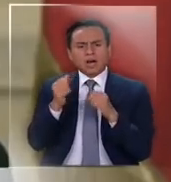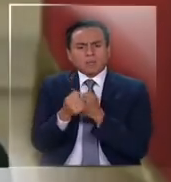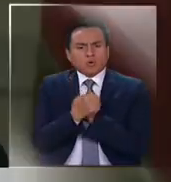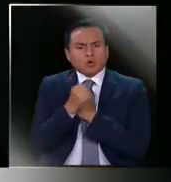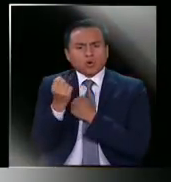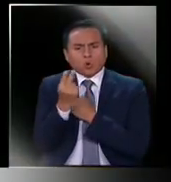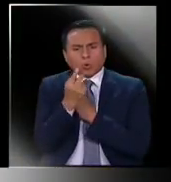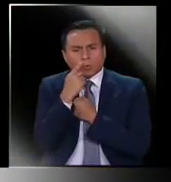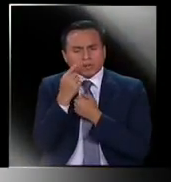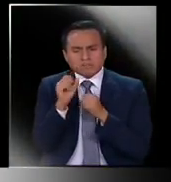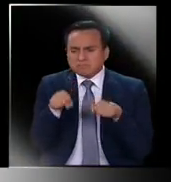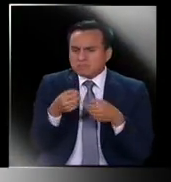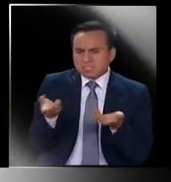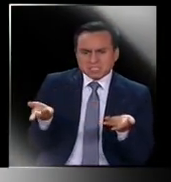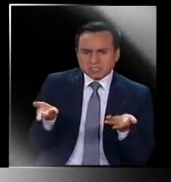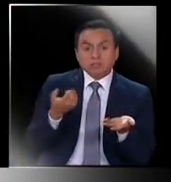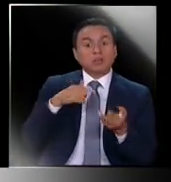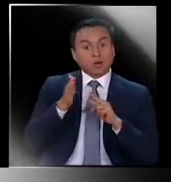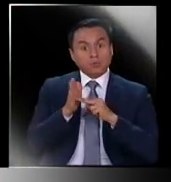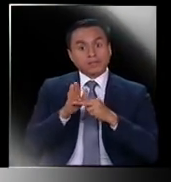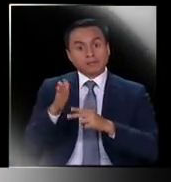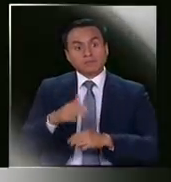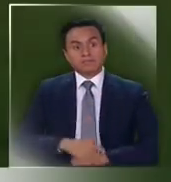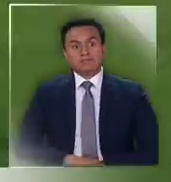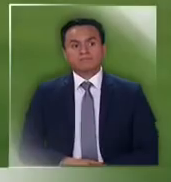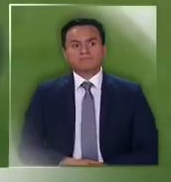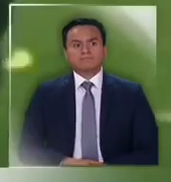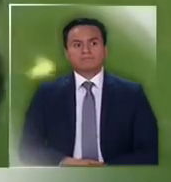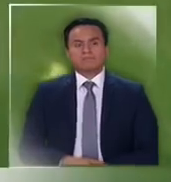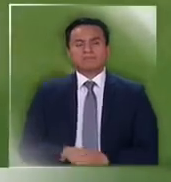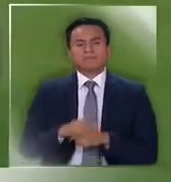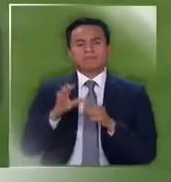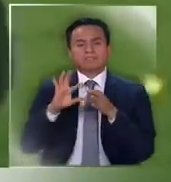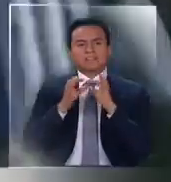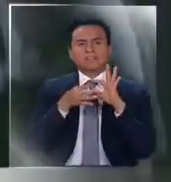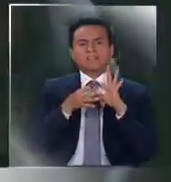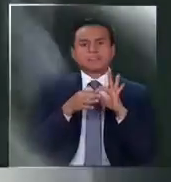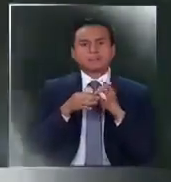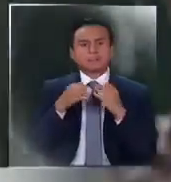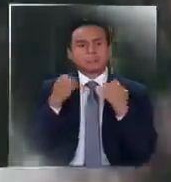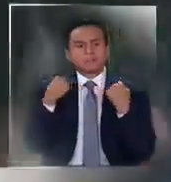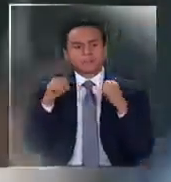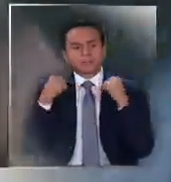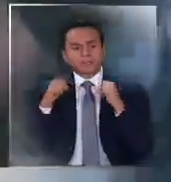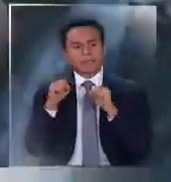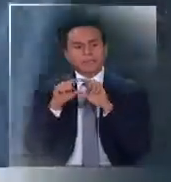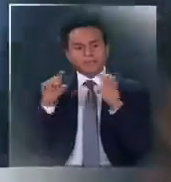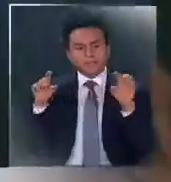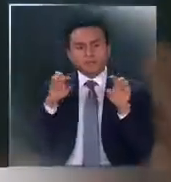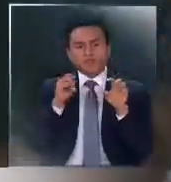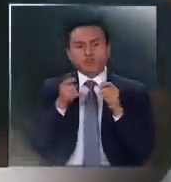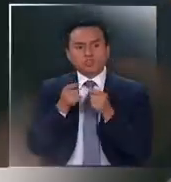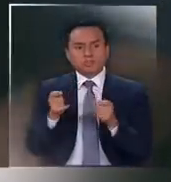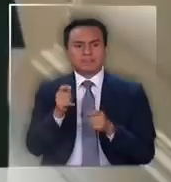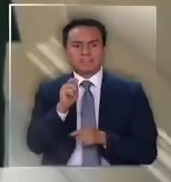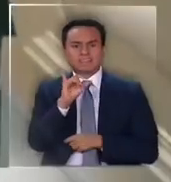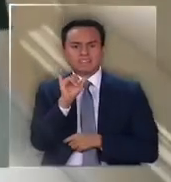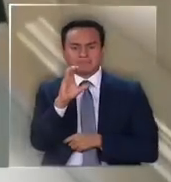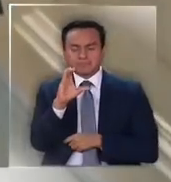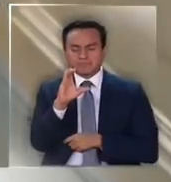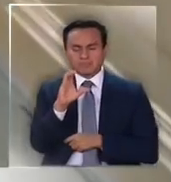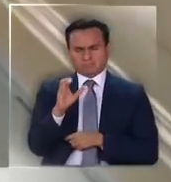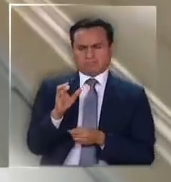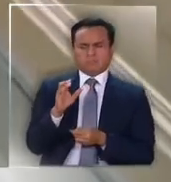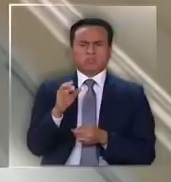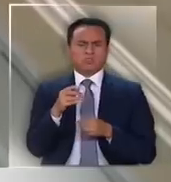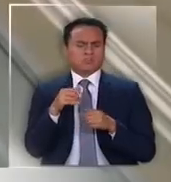hombres, pues estamos en problemas. La cadena deportiva TIC Sports lanzó un comercial burlándose de la homofobia del